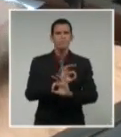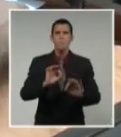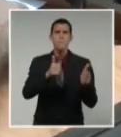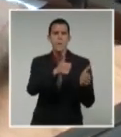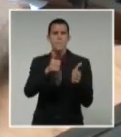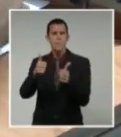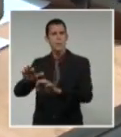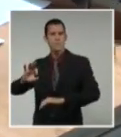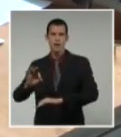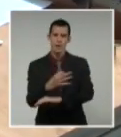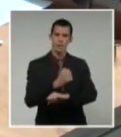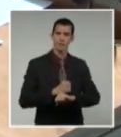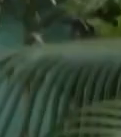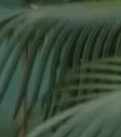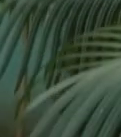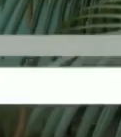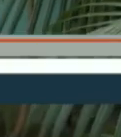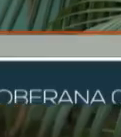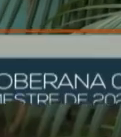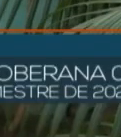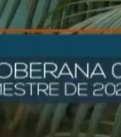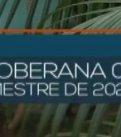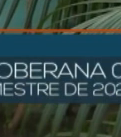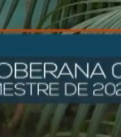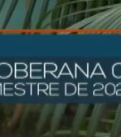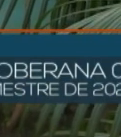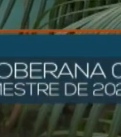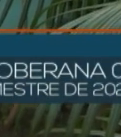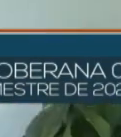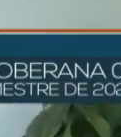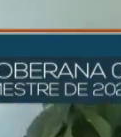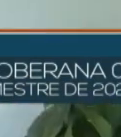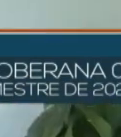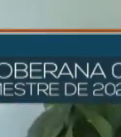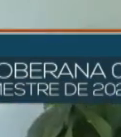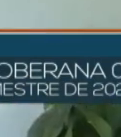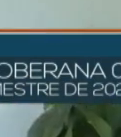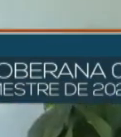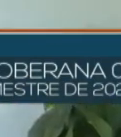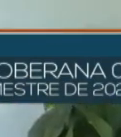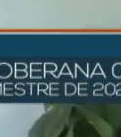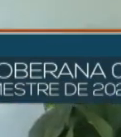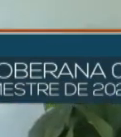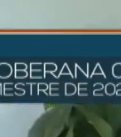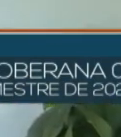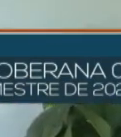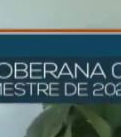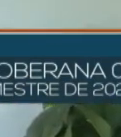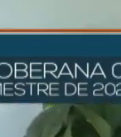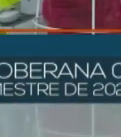ser realmente insuficiente para el impacto que realmente puede tener y está teniendo esta pandemia en el mundo